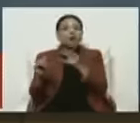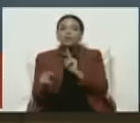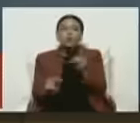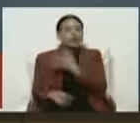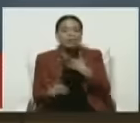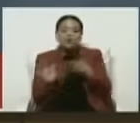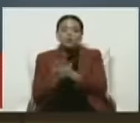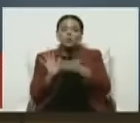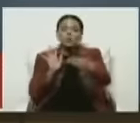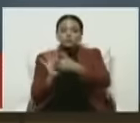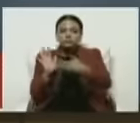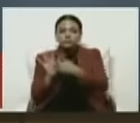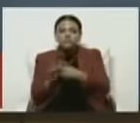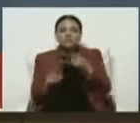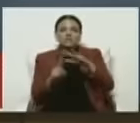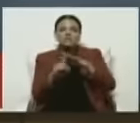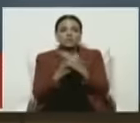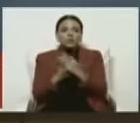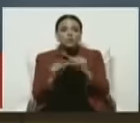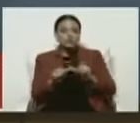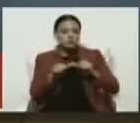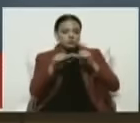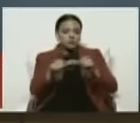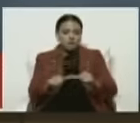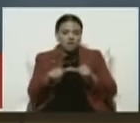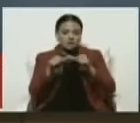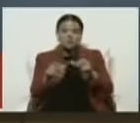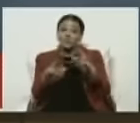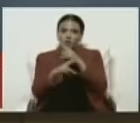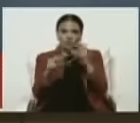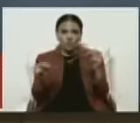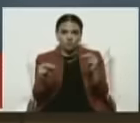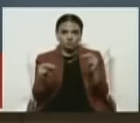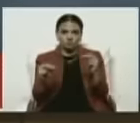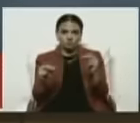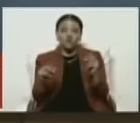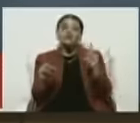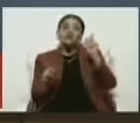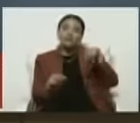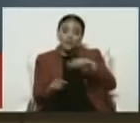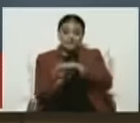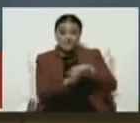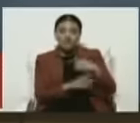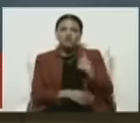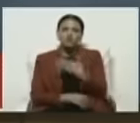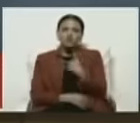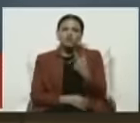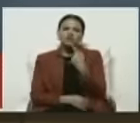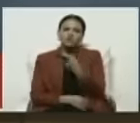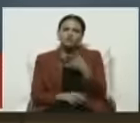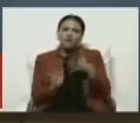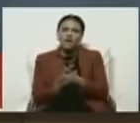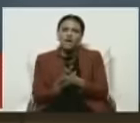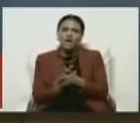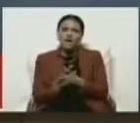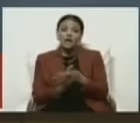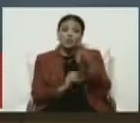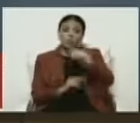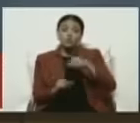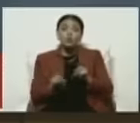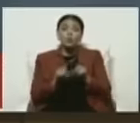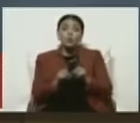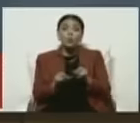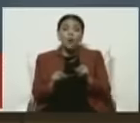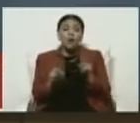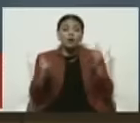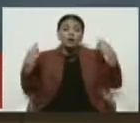permanentes. Y ya como segundo caso quiero referirme a un gran triunfo de carácter legal, judicial,